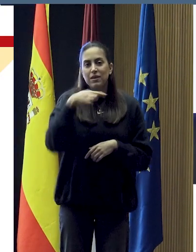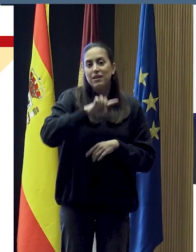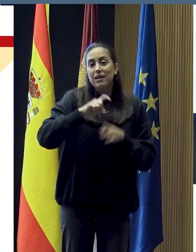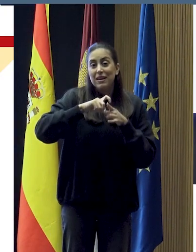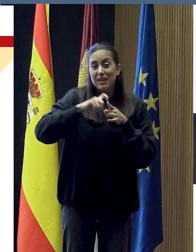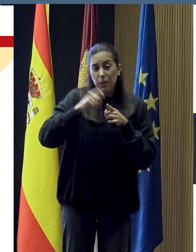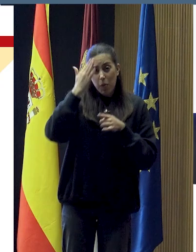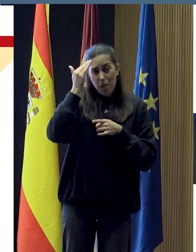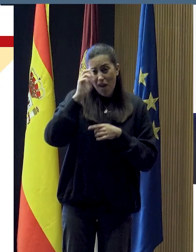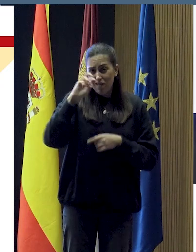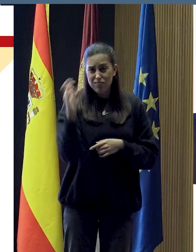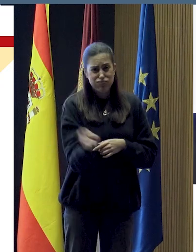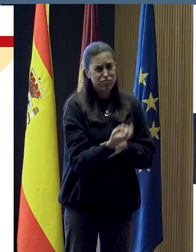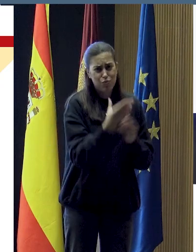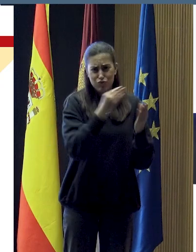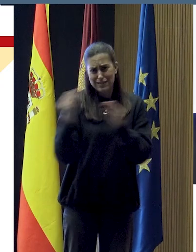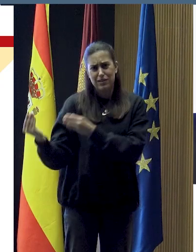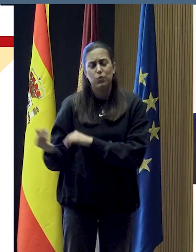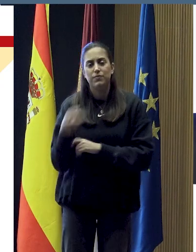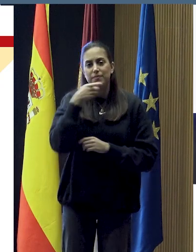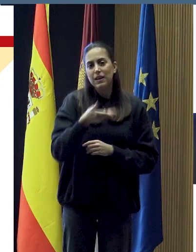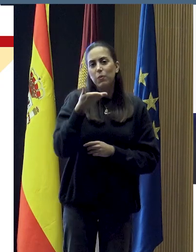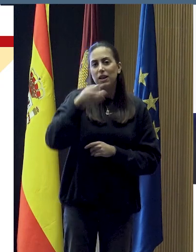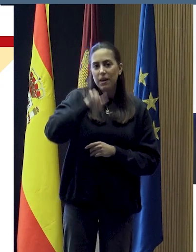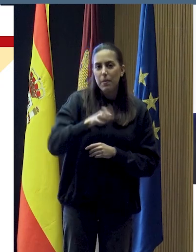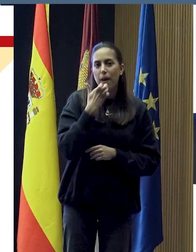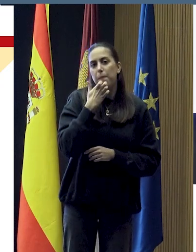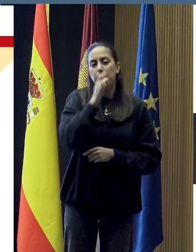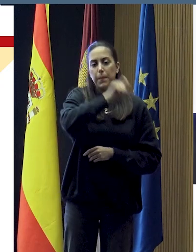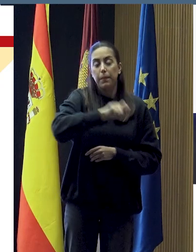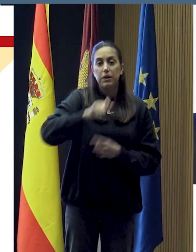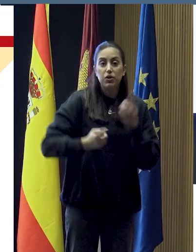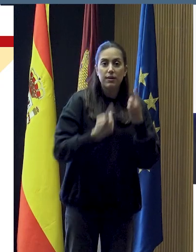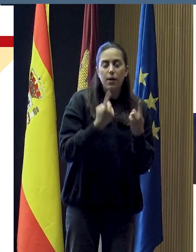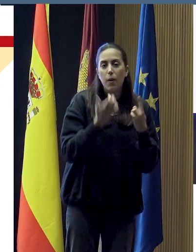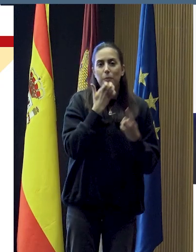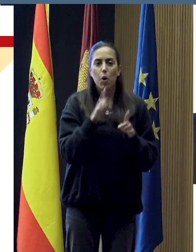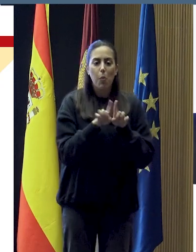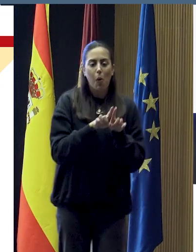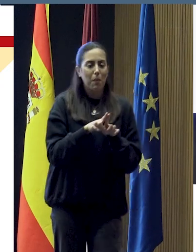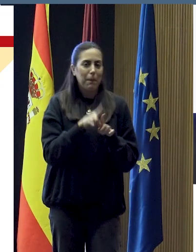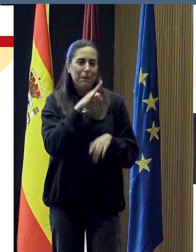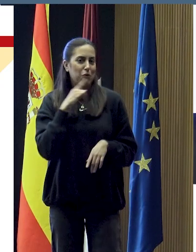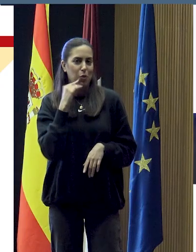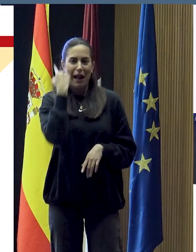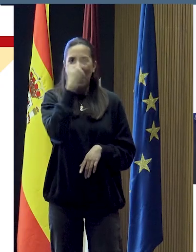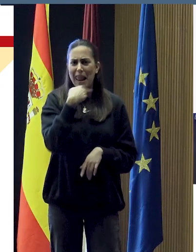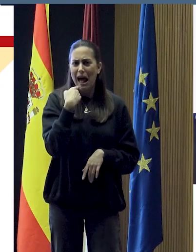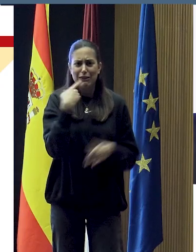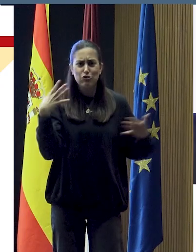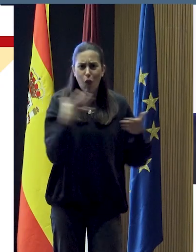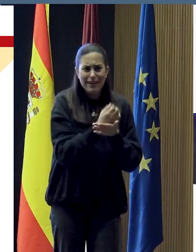memoria. Los tipos de memoria también son relevantes porque hay gente que presume de que reconoce cualquier cara en cualquier